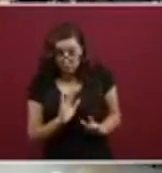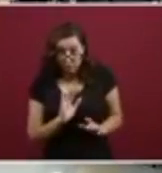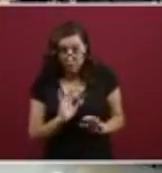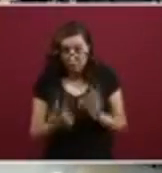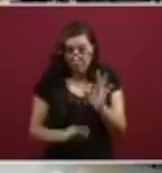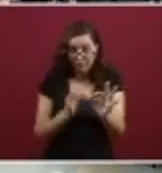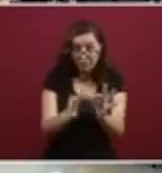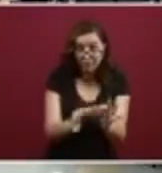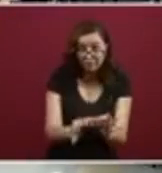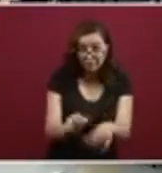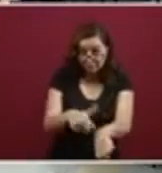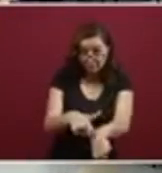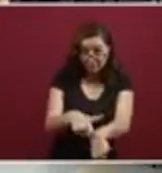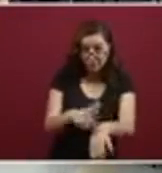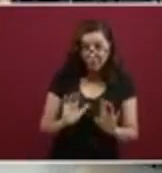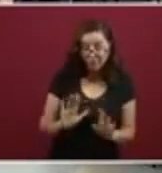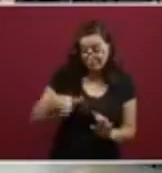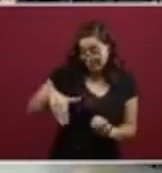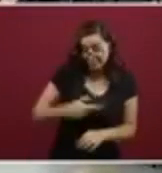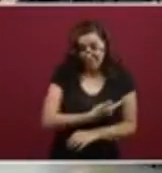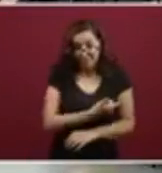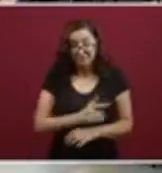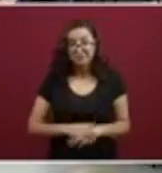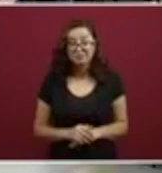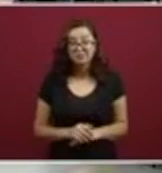Y vamos a ayudar para